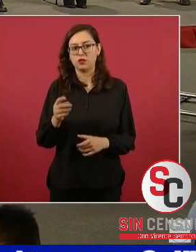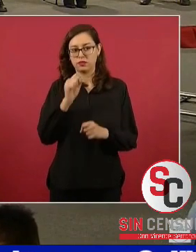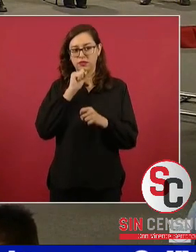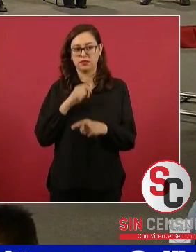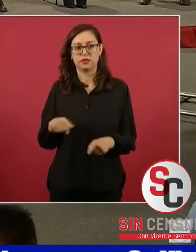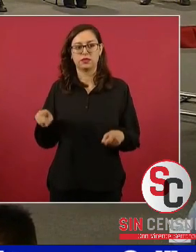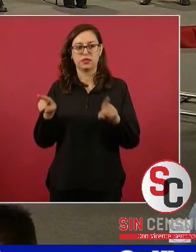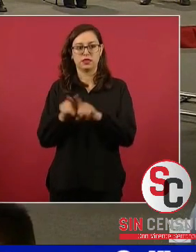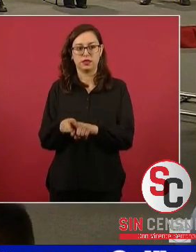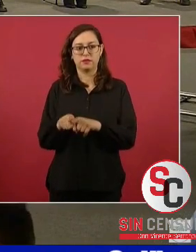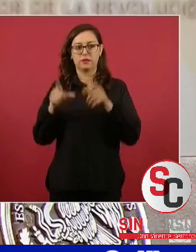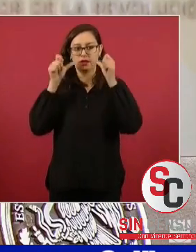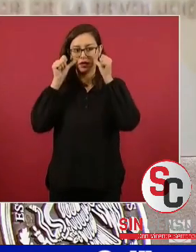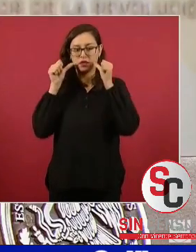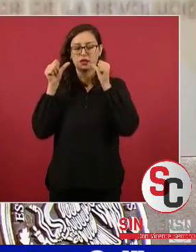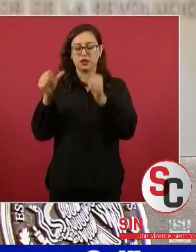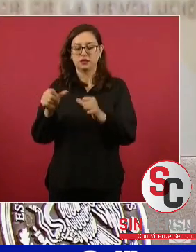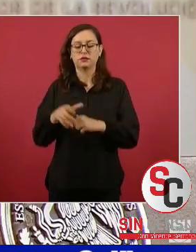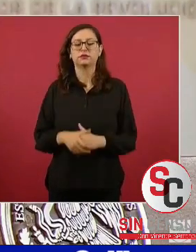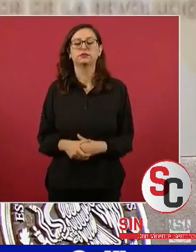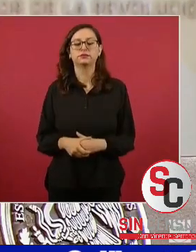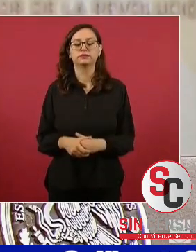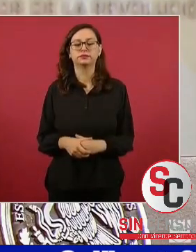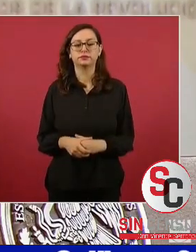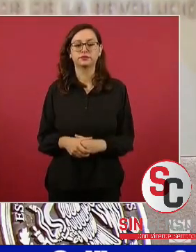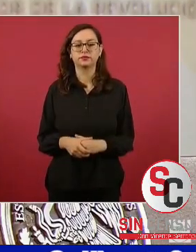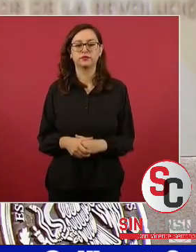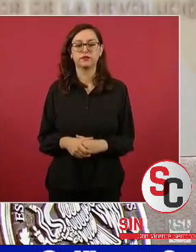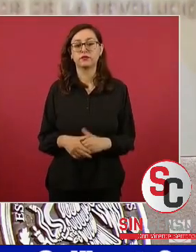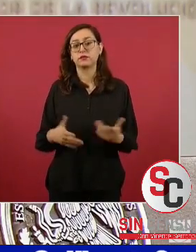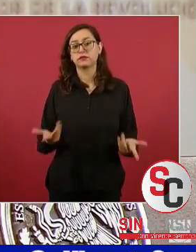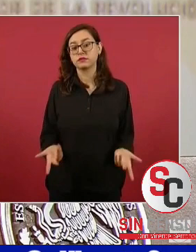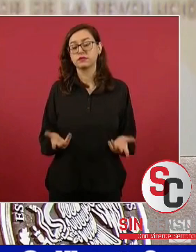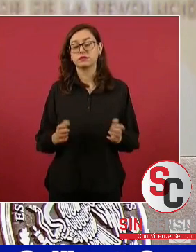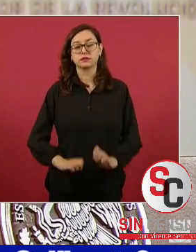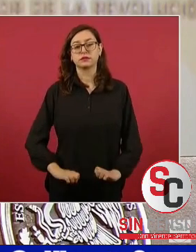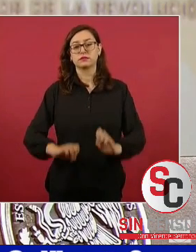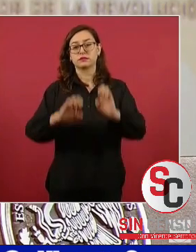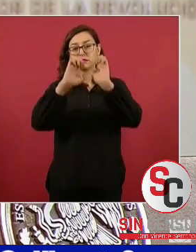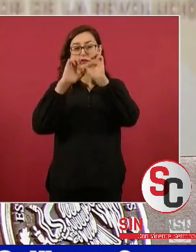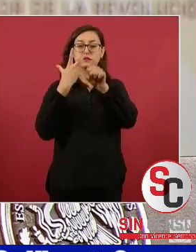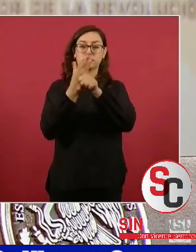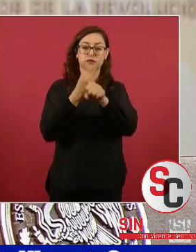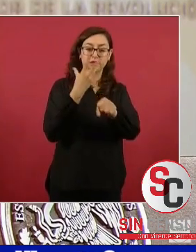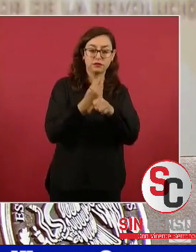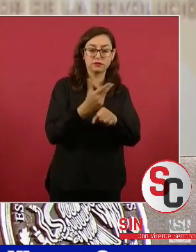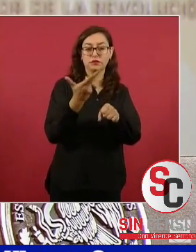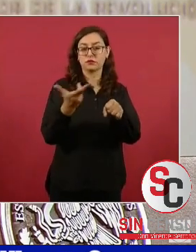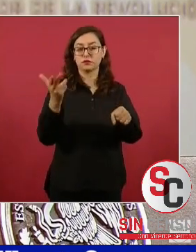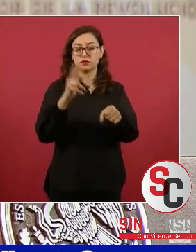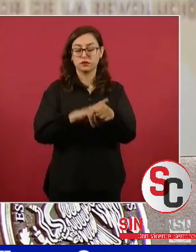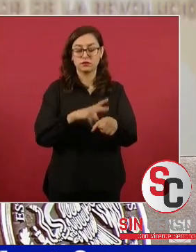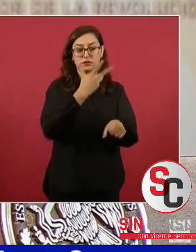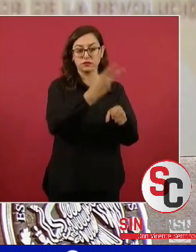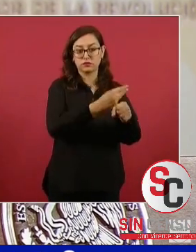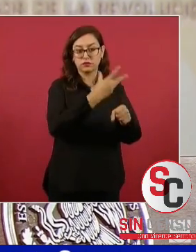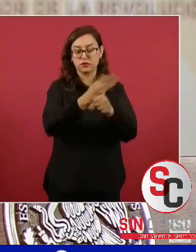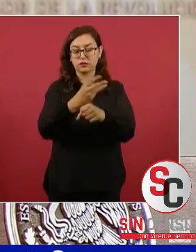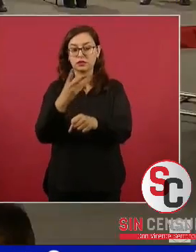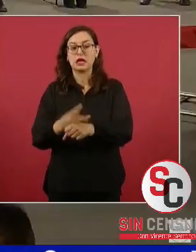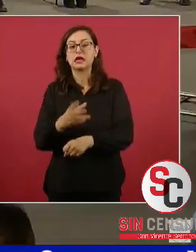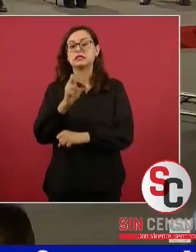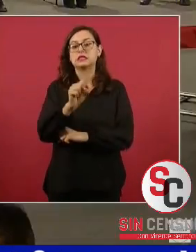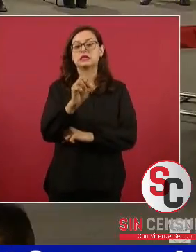nivel. En cuanto a infraestructura y a las acciones de dignificación de espacios, desde el 2 de abril ya se han invertido